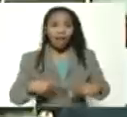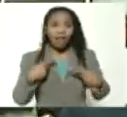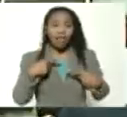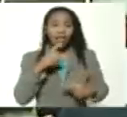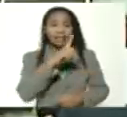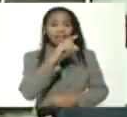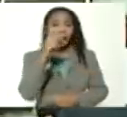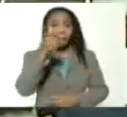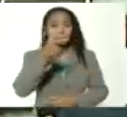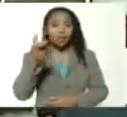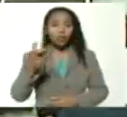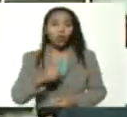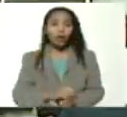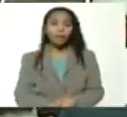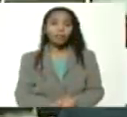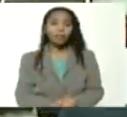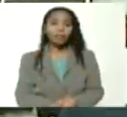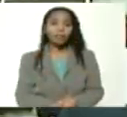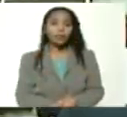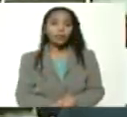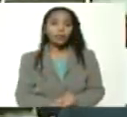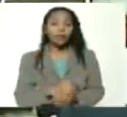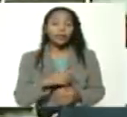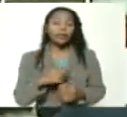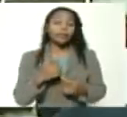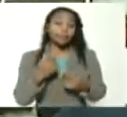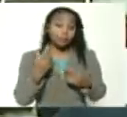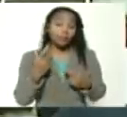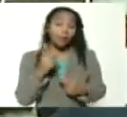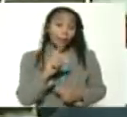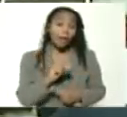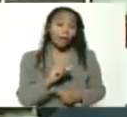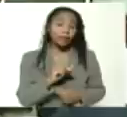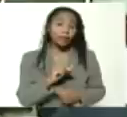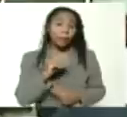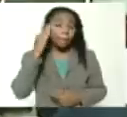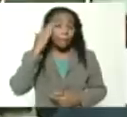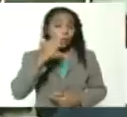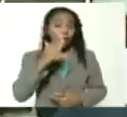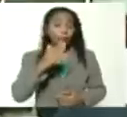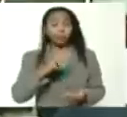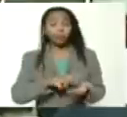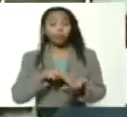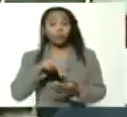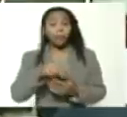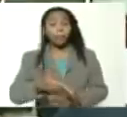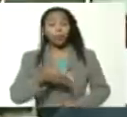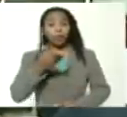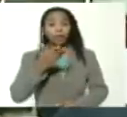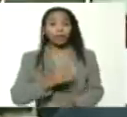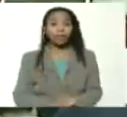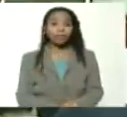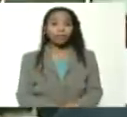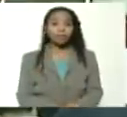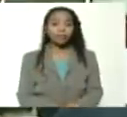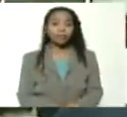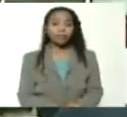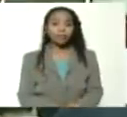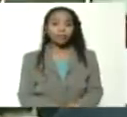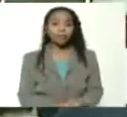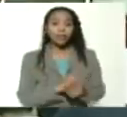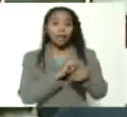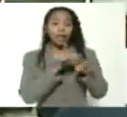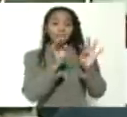100 personas, incluyendo el alto mando cívico-militar de la patria. En tal